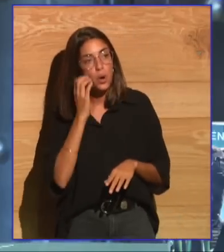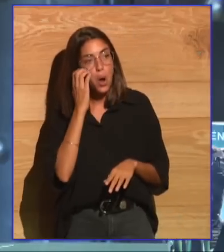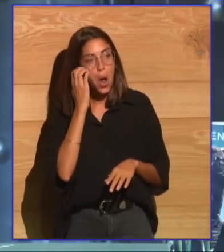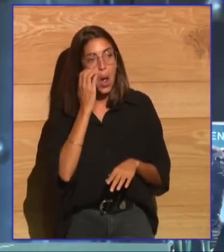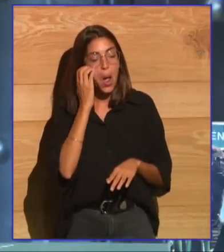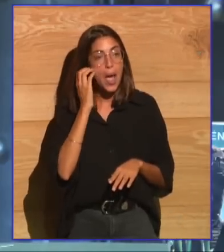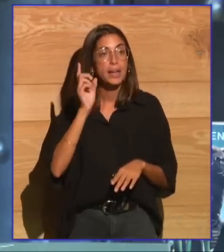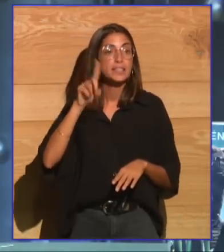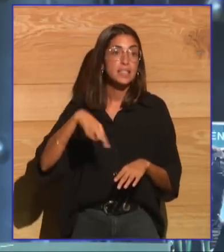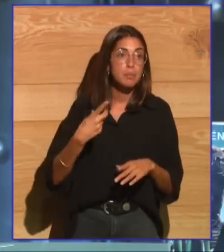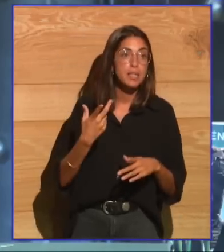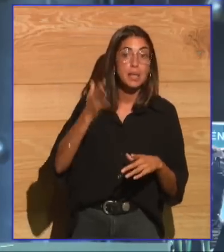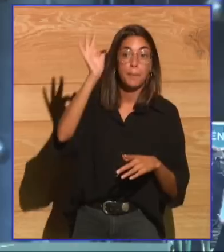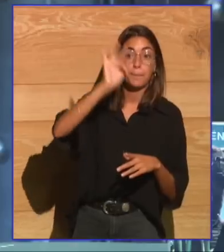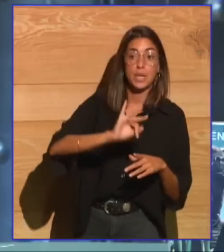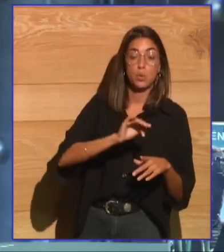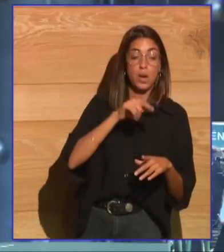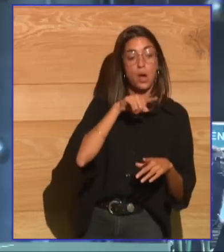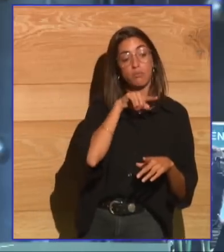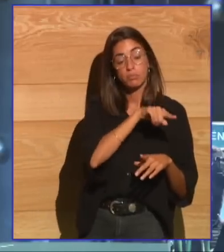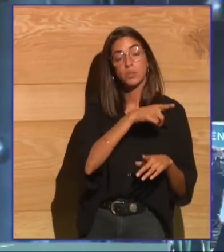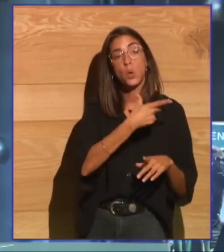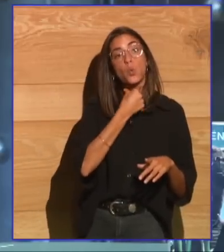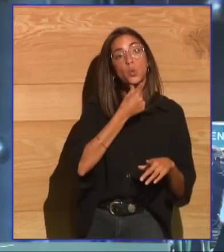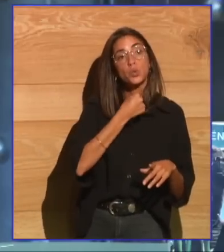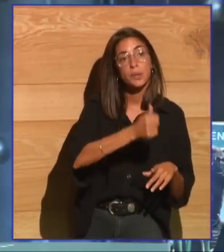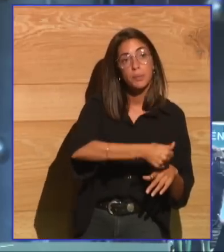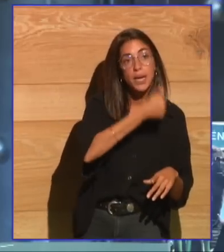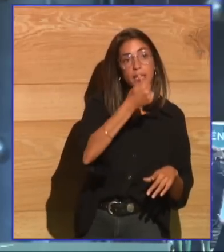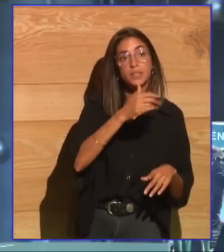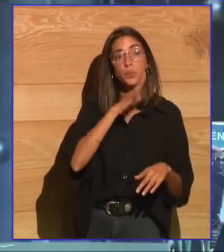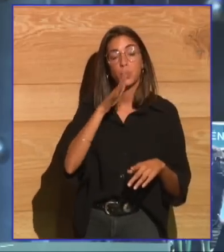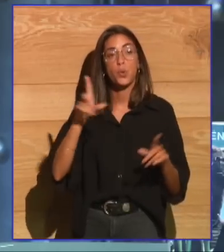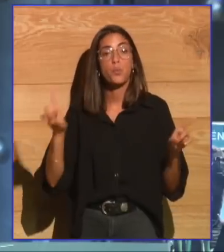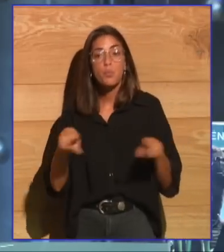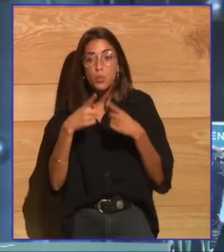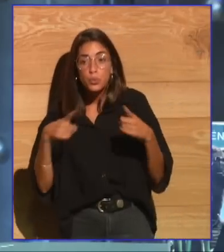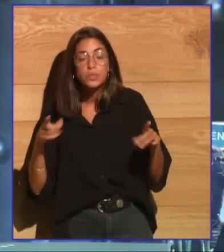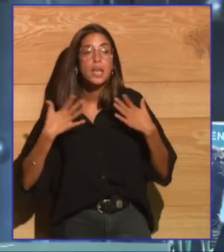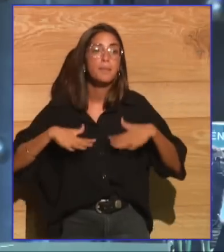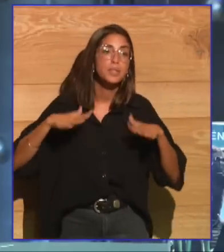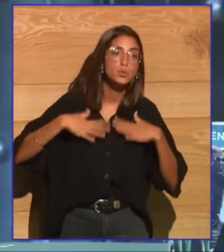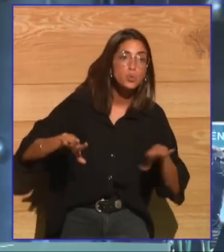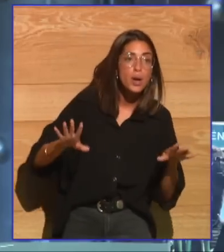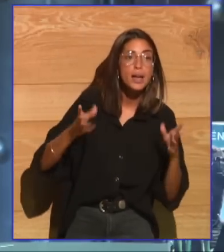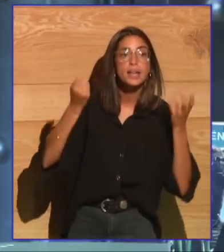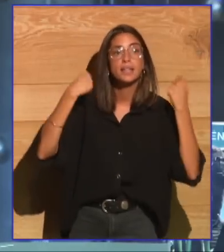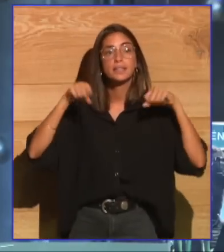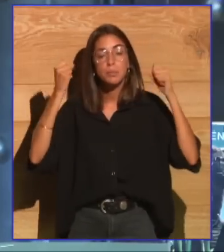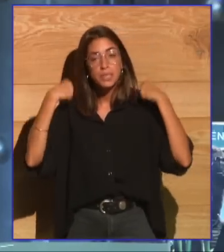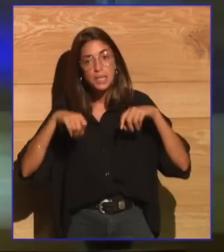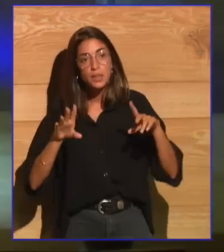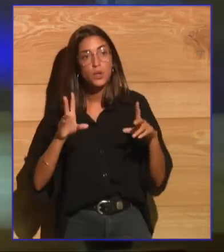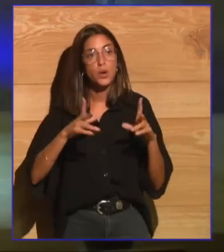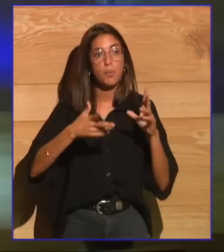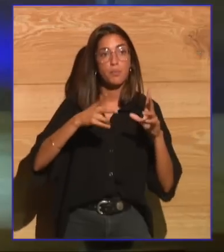por lo que se ha gustado más cuando reconoce que tiene que estar en música y en el vestuario y en arte y en interpretaciones y en dirección y en